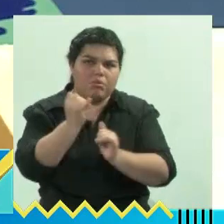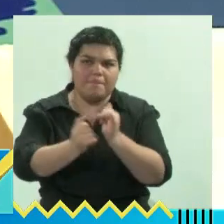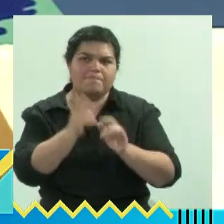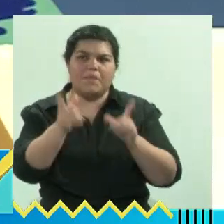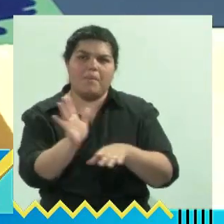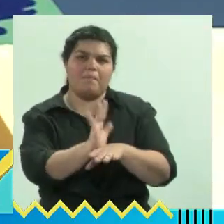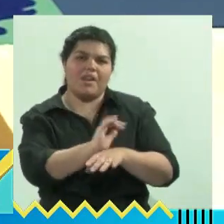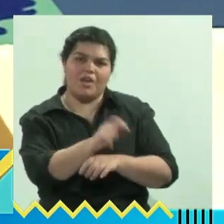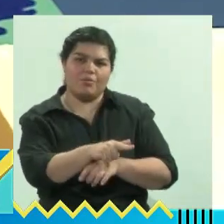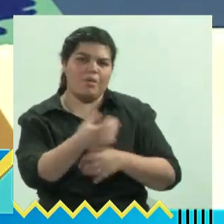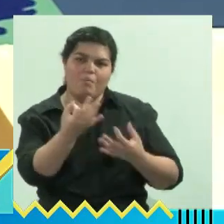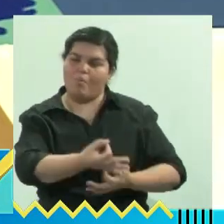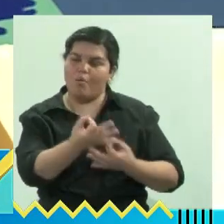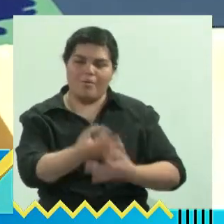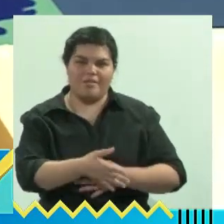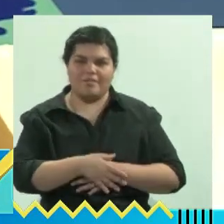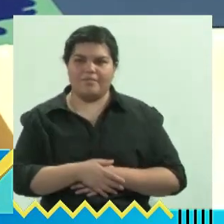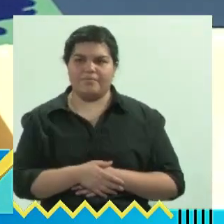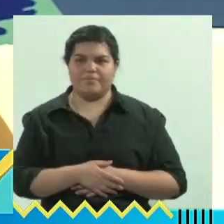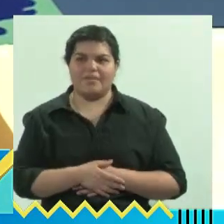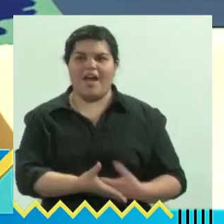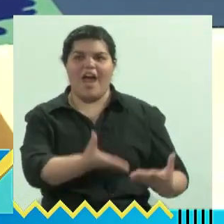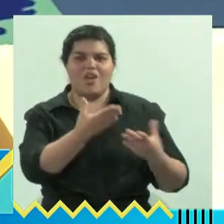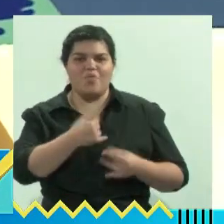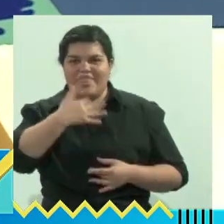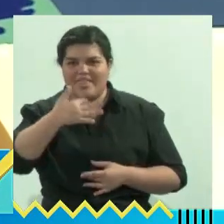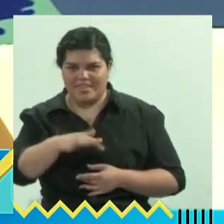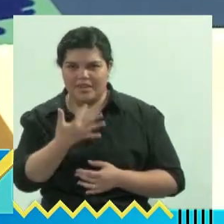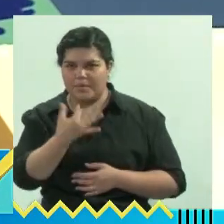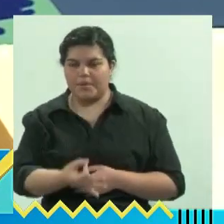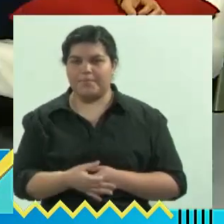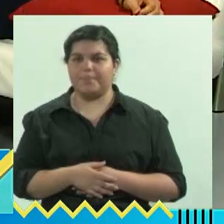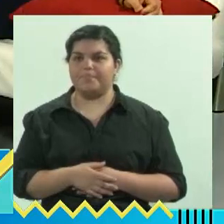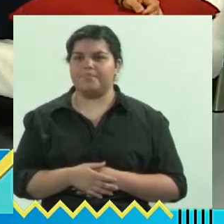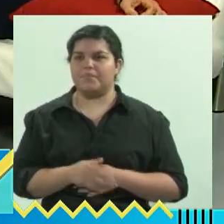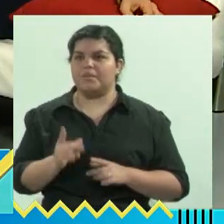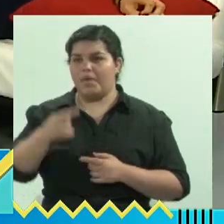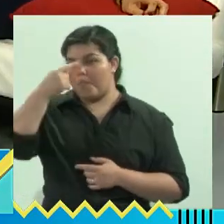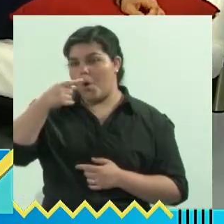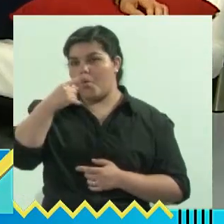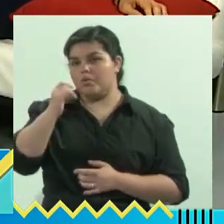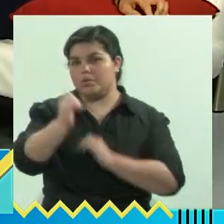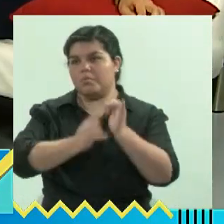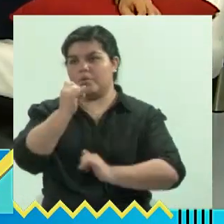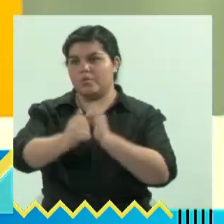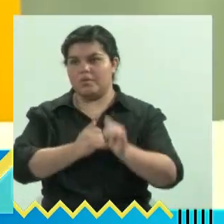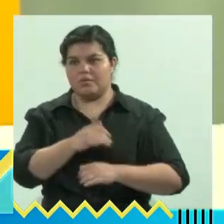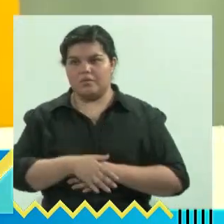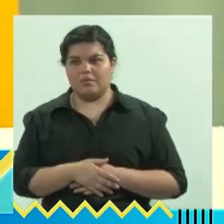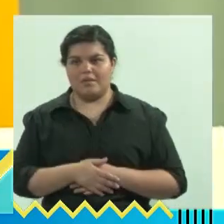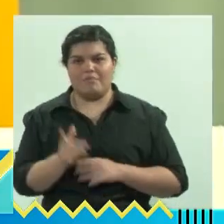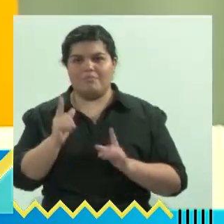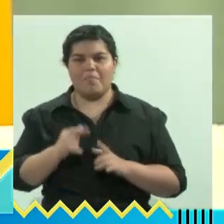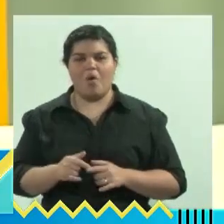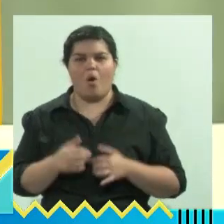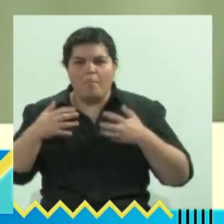películas tan buenas porque ayudan a entender esos mitos. Mira, puntualmente lo último que habló de la bestia negra, es el monstruo que tenemos acá o